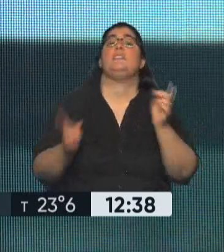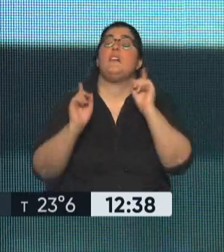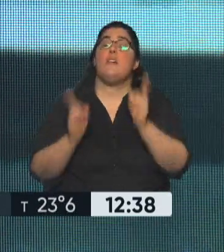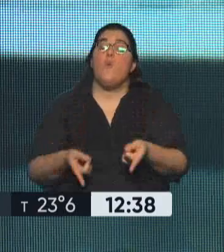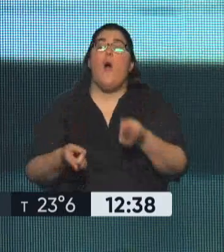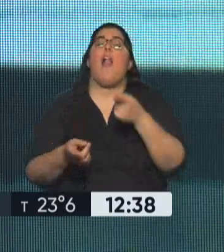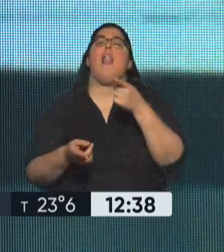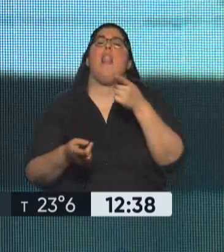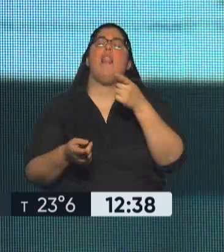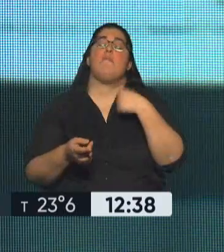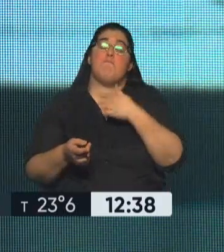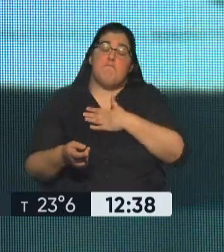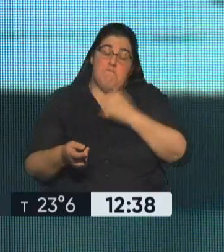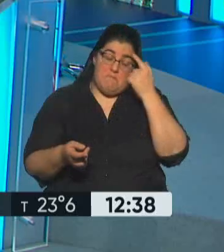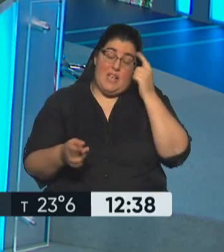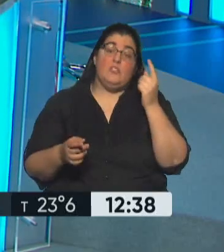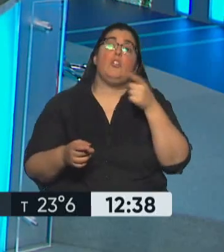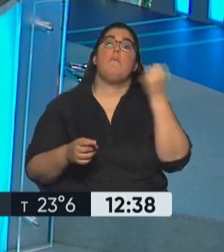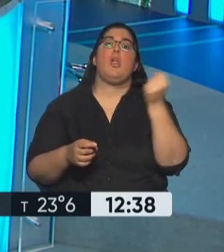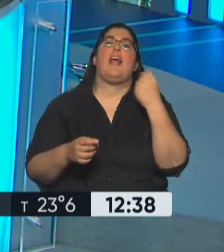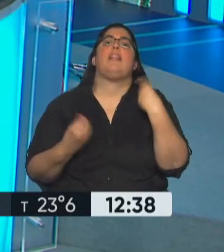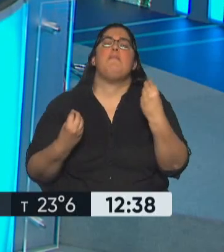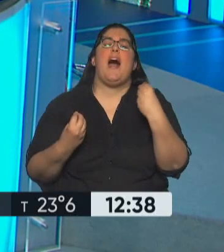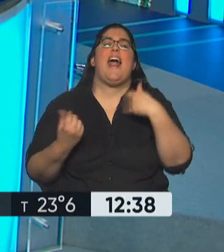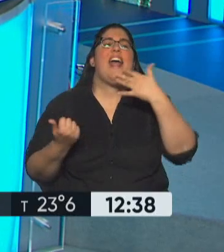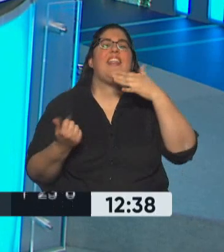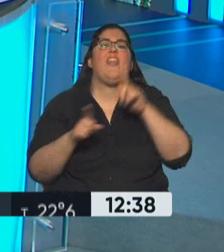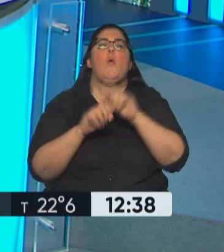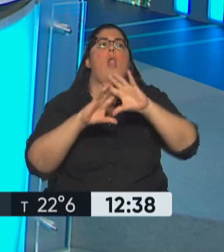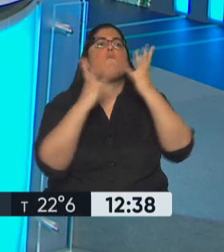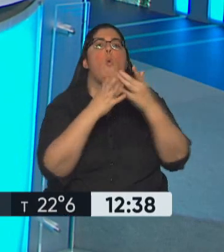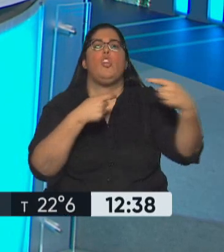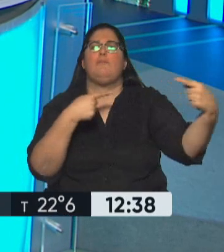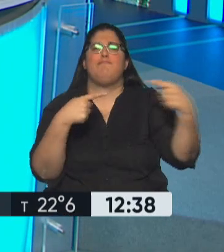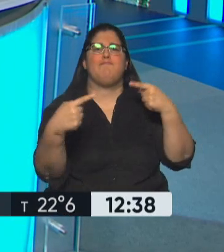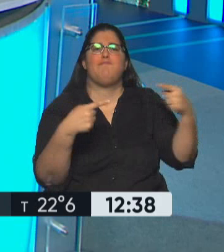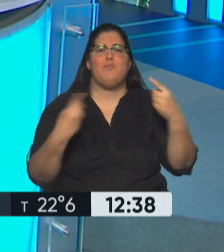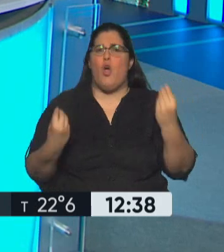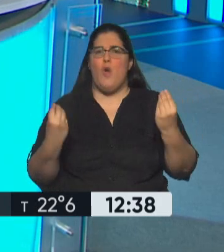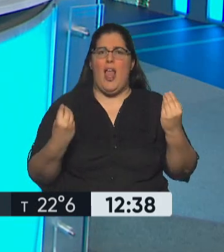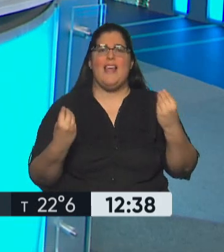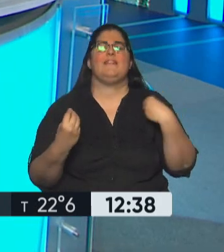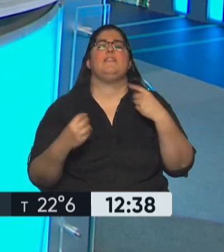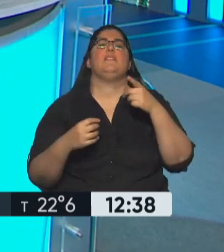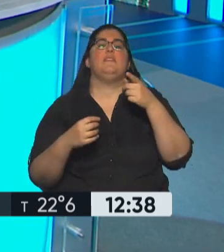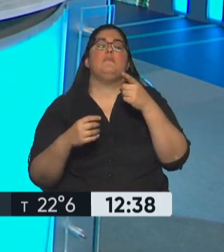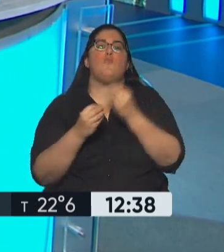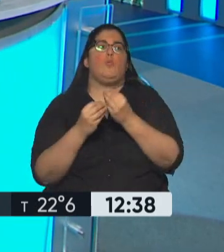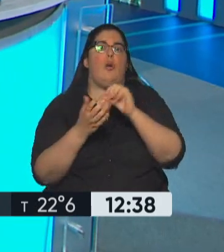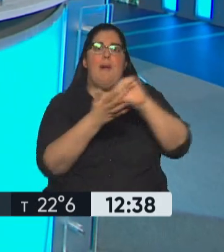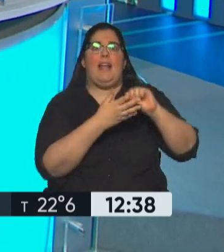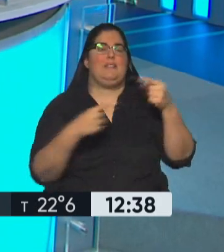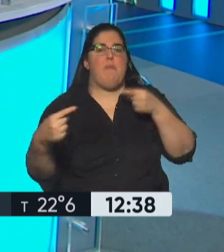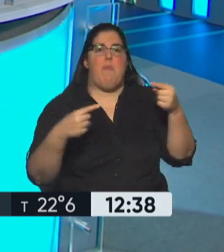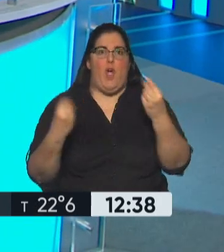naciones, sirve, me parece a mí, como una forma de entender algunas tensiones globales que van atravesando todo el planeta y que cruzan a muchos países.